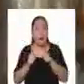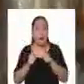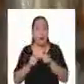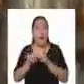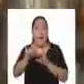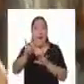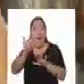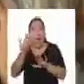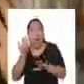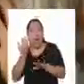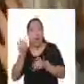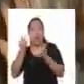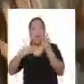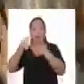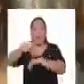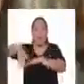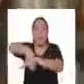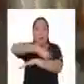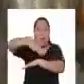famosos de zonas,